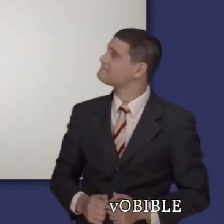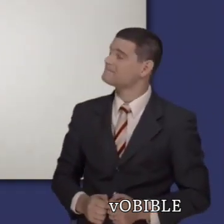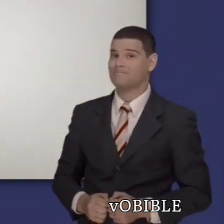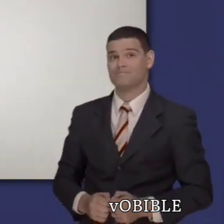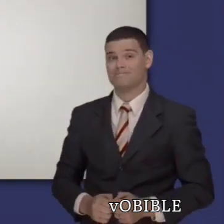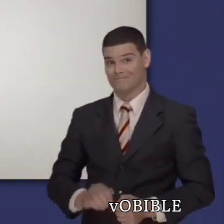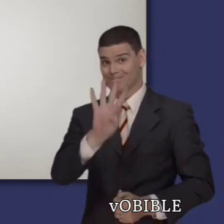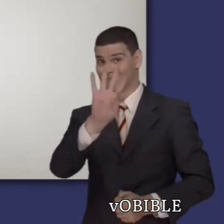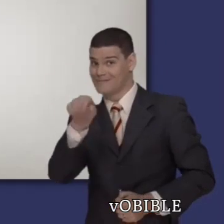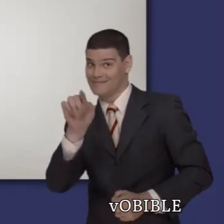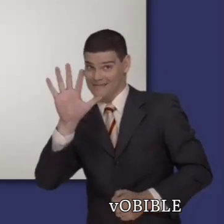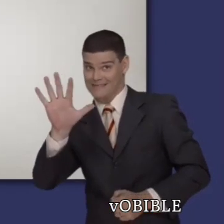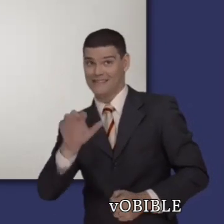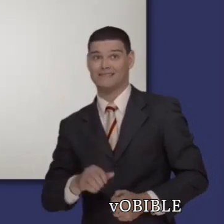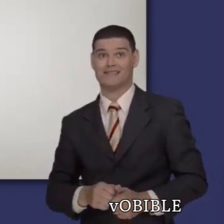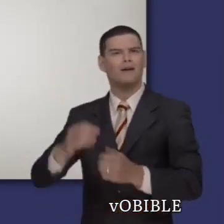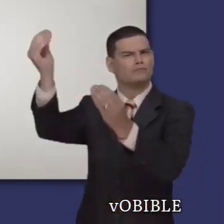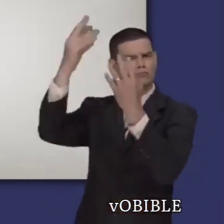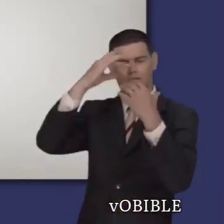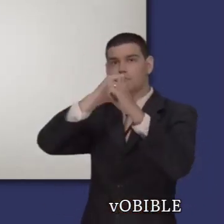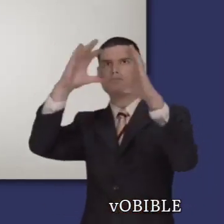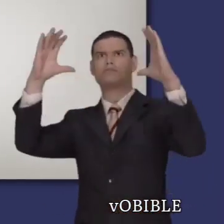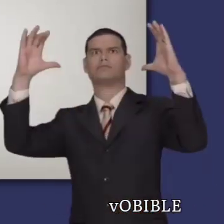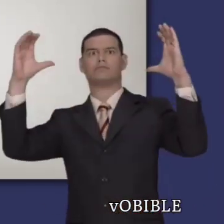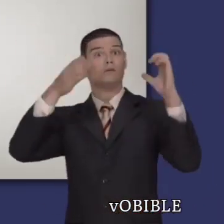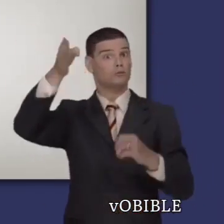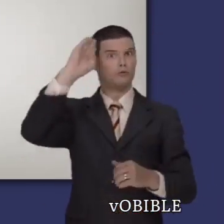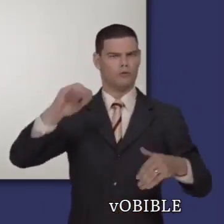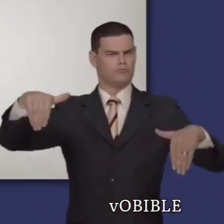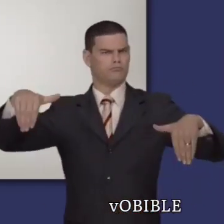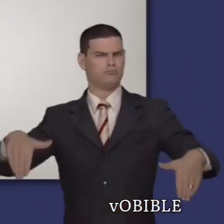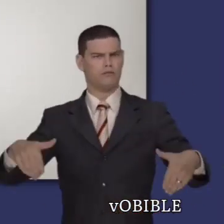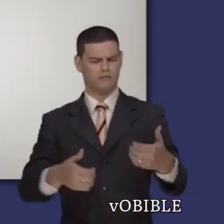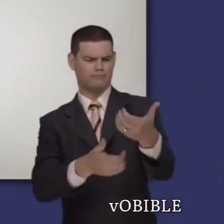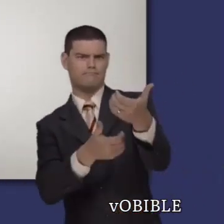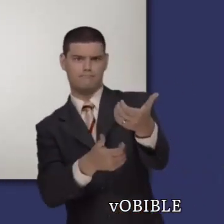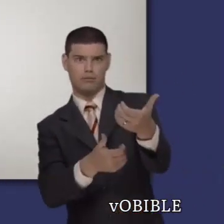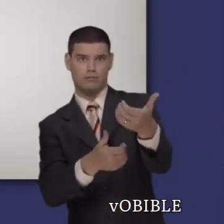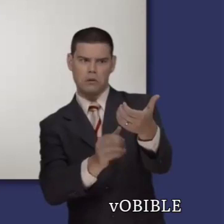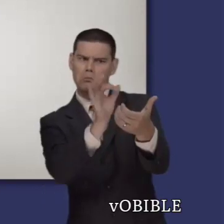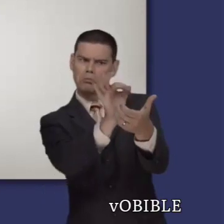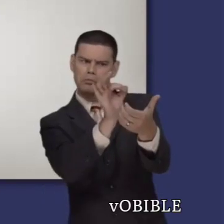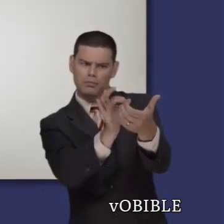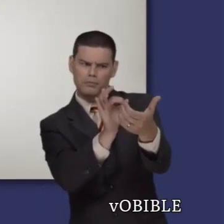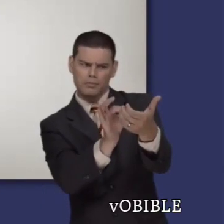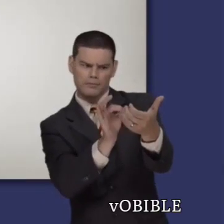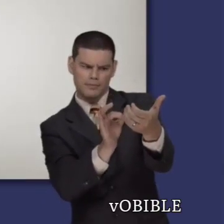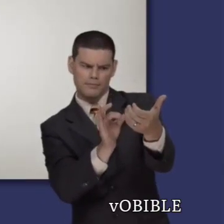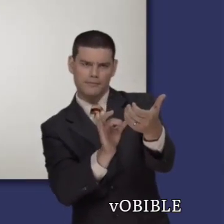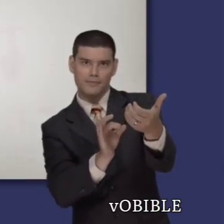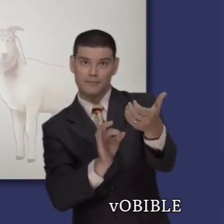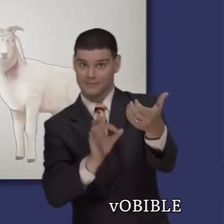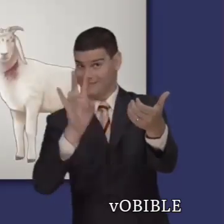En los capítulos 4 y 5, Juan ve en una visión a Jehová sentado en el trono. Dios le entrega un